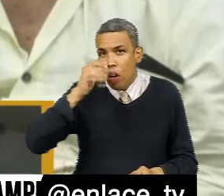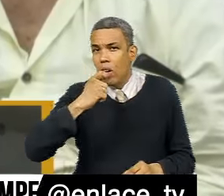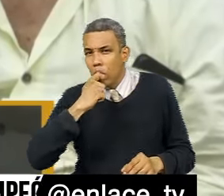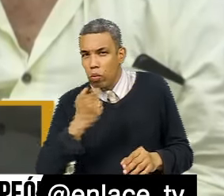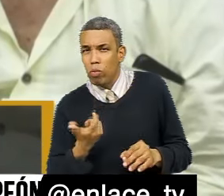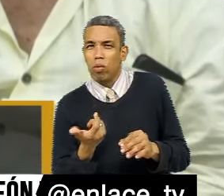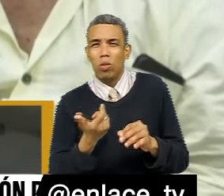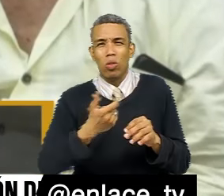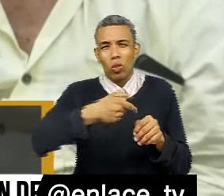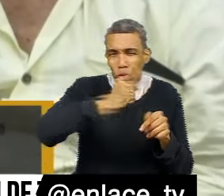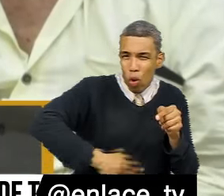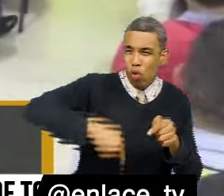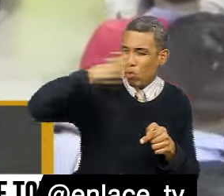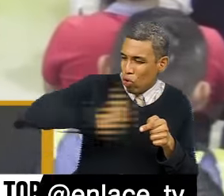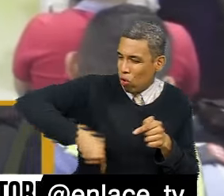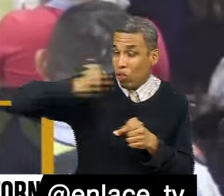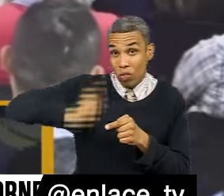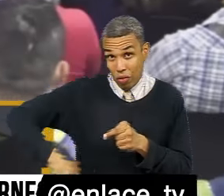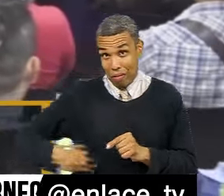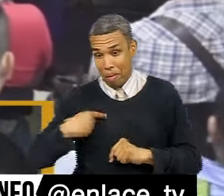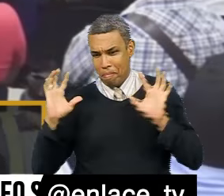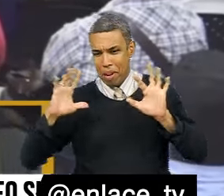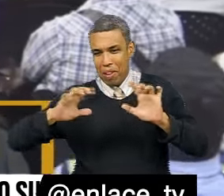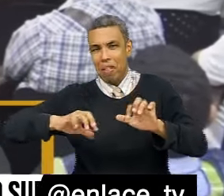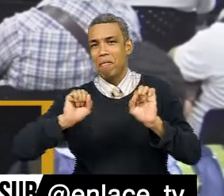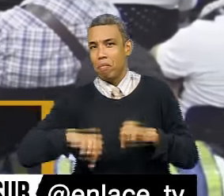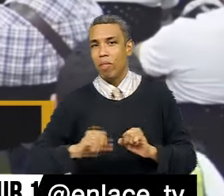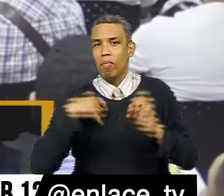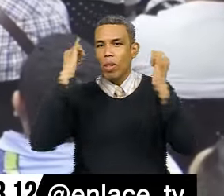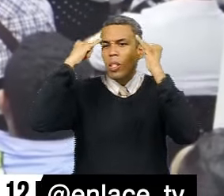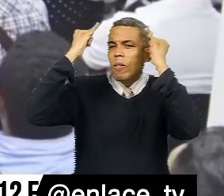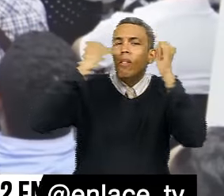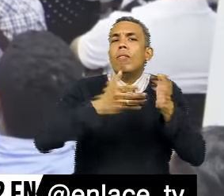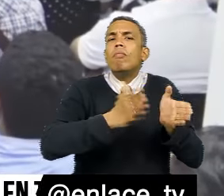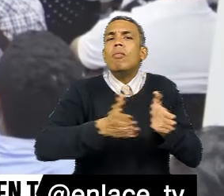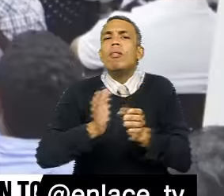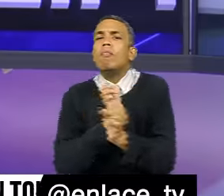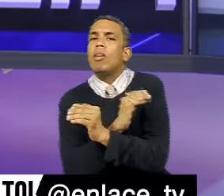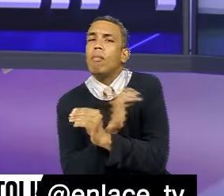Transporte será el inicio para la construcción de una política pública de movilidad.